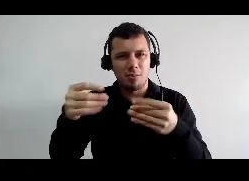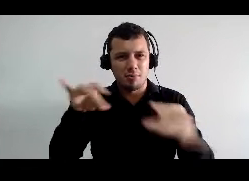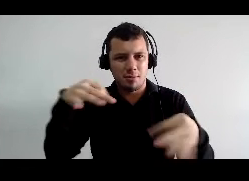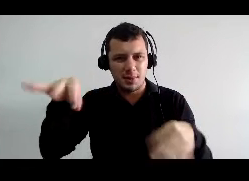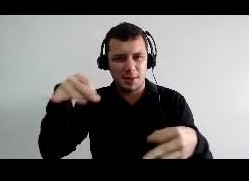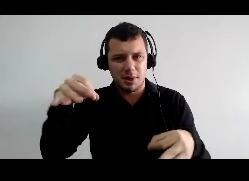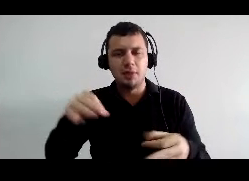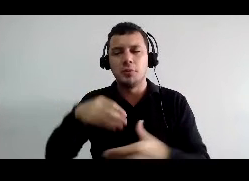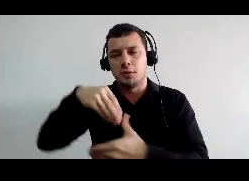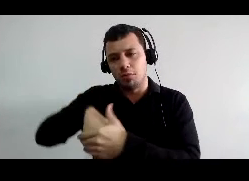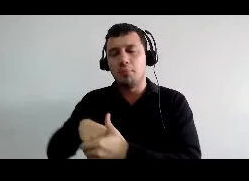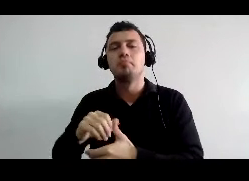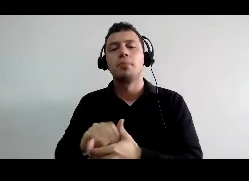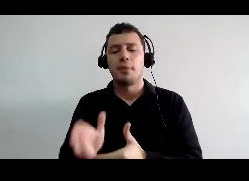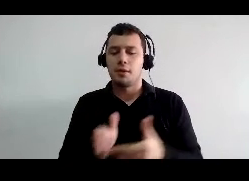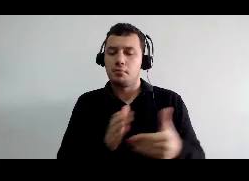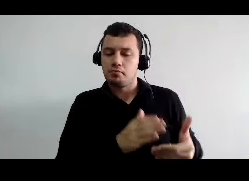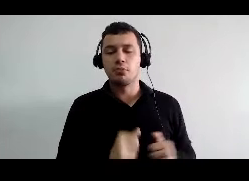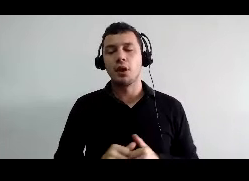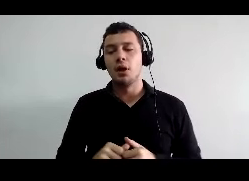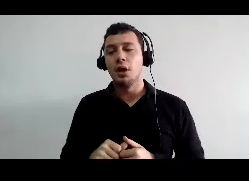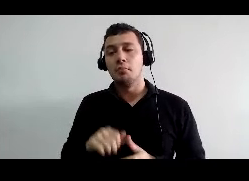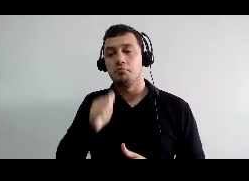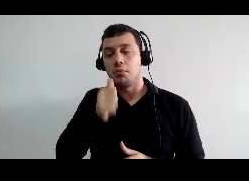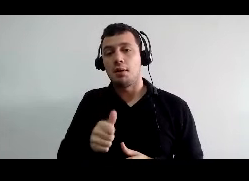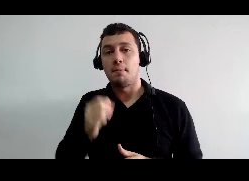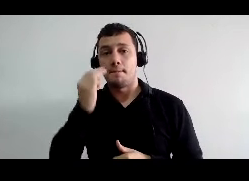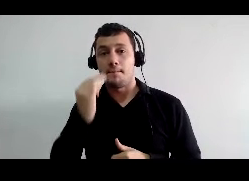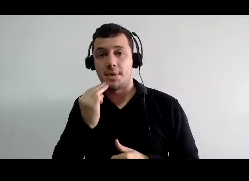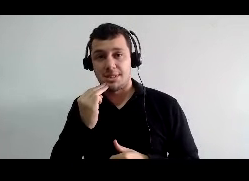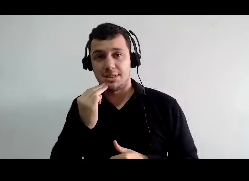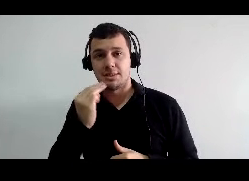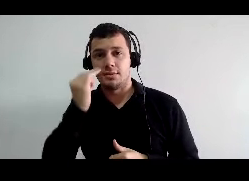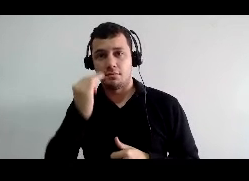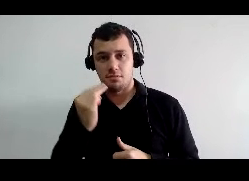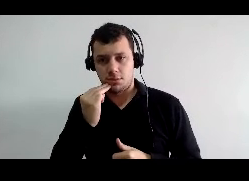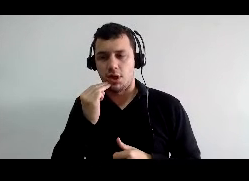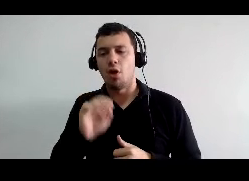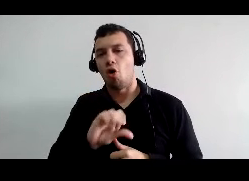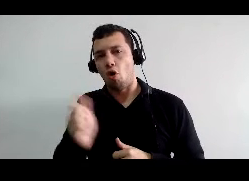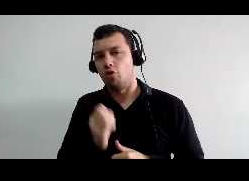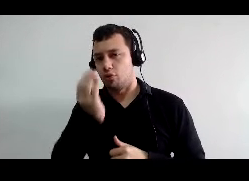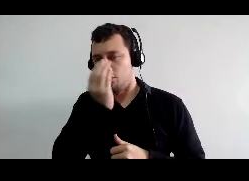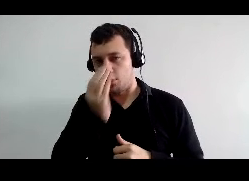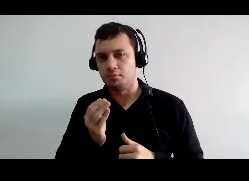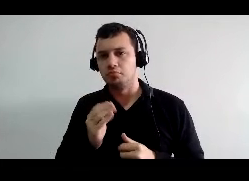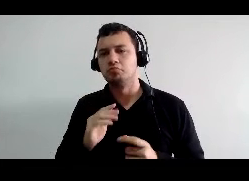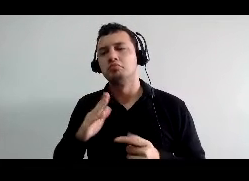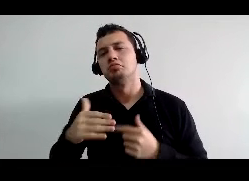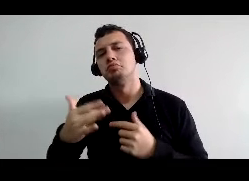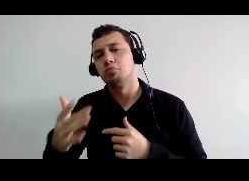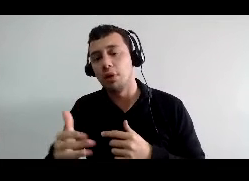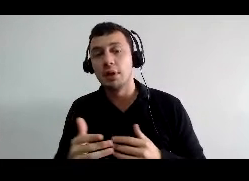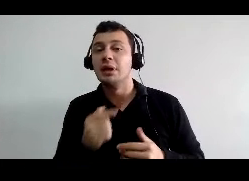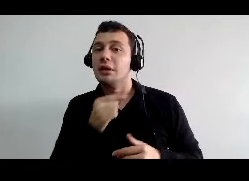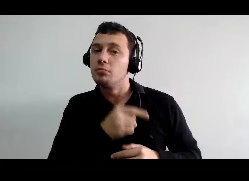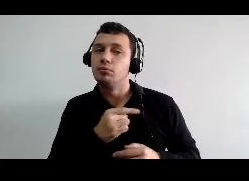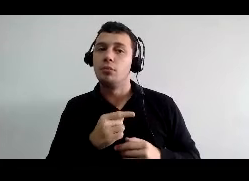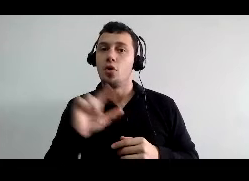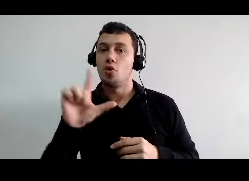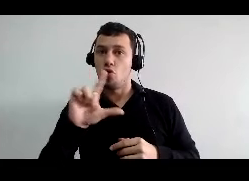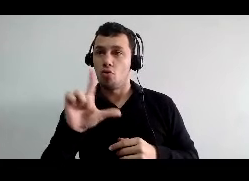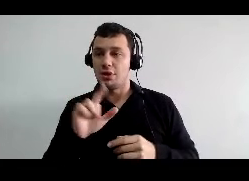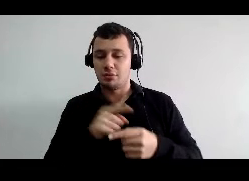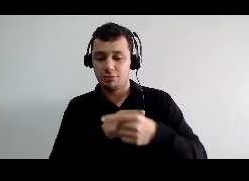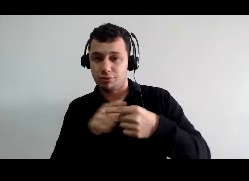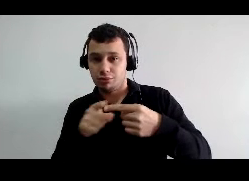y vuelve a usar el día lunes ese respirador que usé el día lunes nuevamente, y lo puede usar así hasta por 5 veces. También